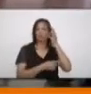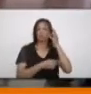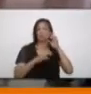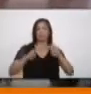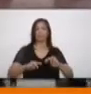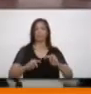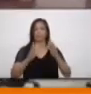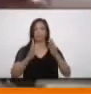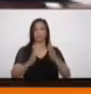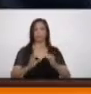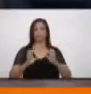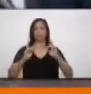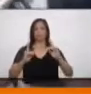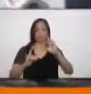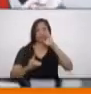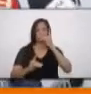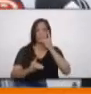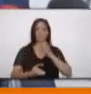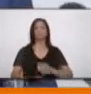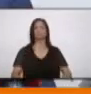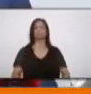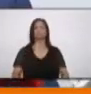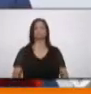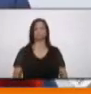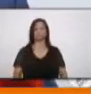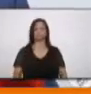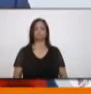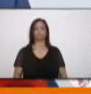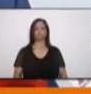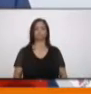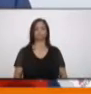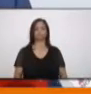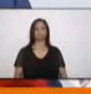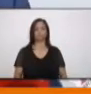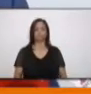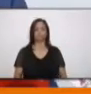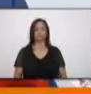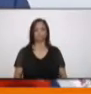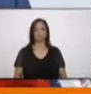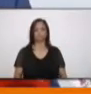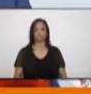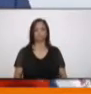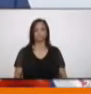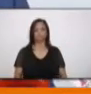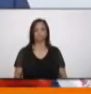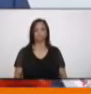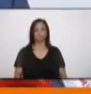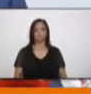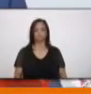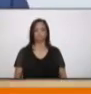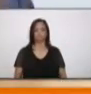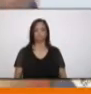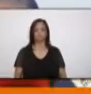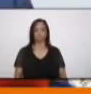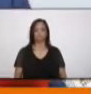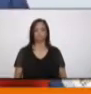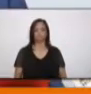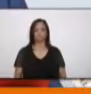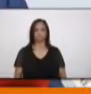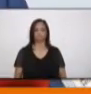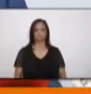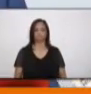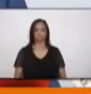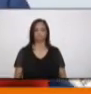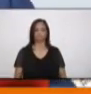adentrándonos al proceso de apertura posterior, hemos visto que lo que ha sido un gran negocio de la